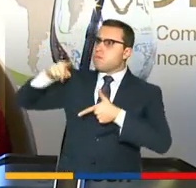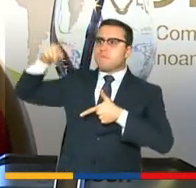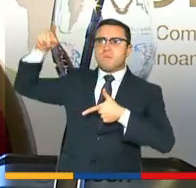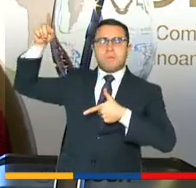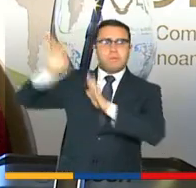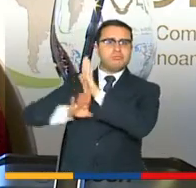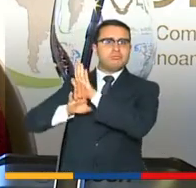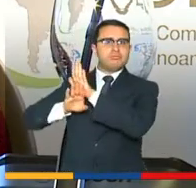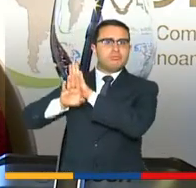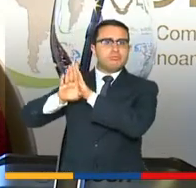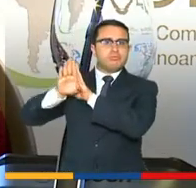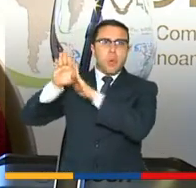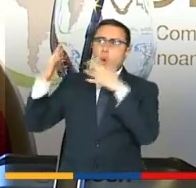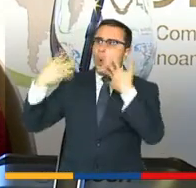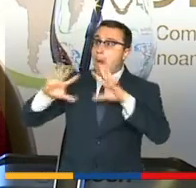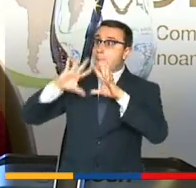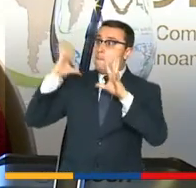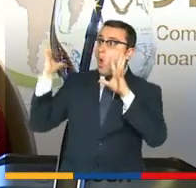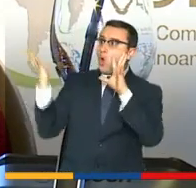mundial inobjetable.